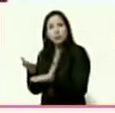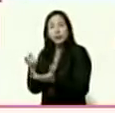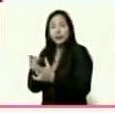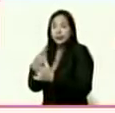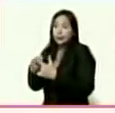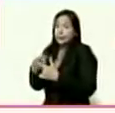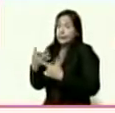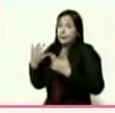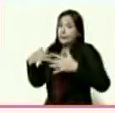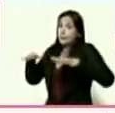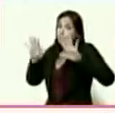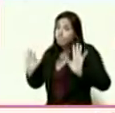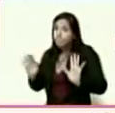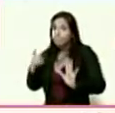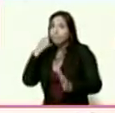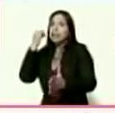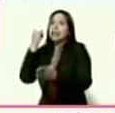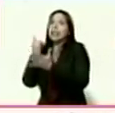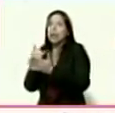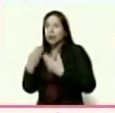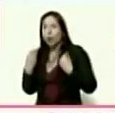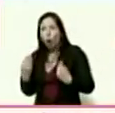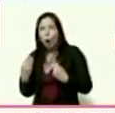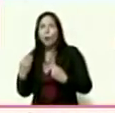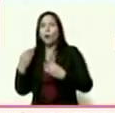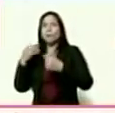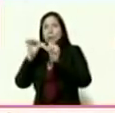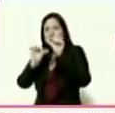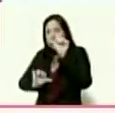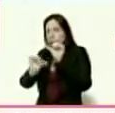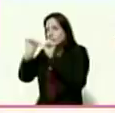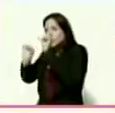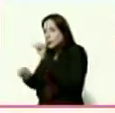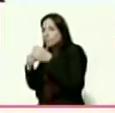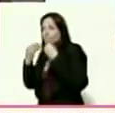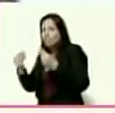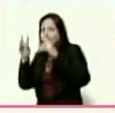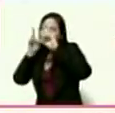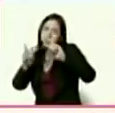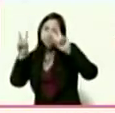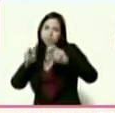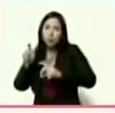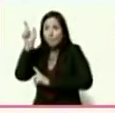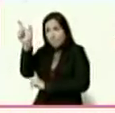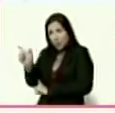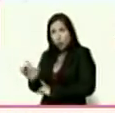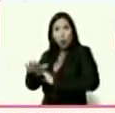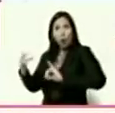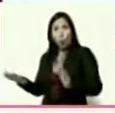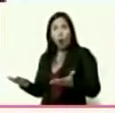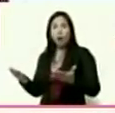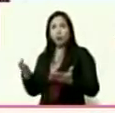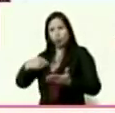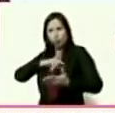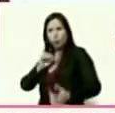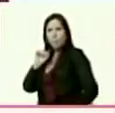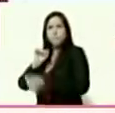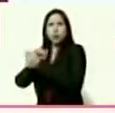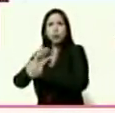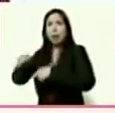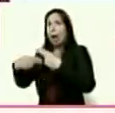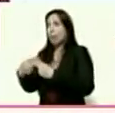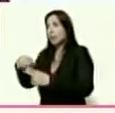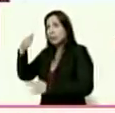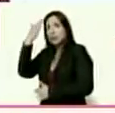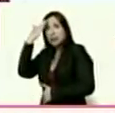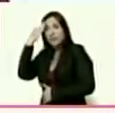fíjate cómo, para que tú veas los detalles. Esa persona cuando fue detenida, nadie sabía que era el